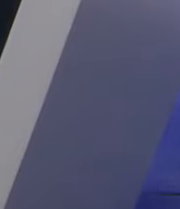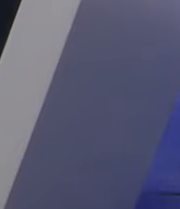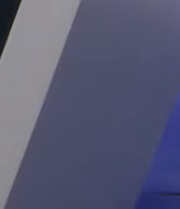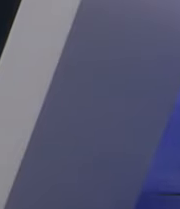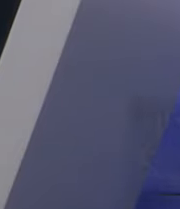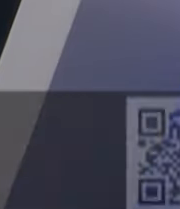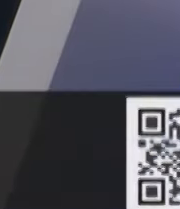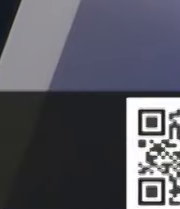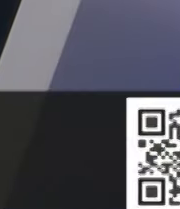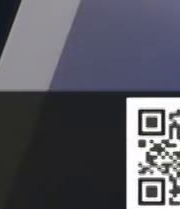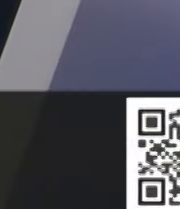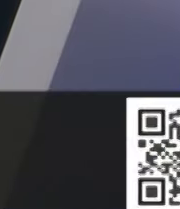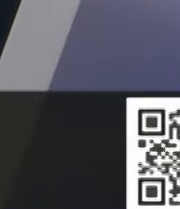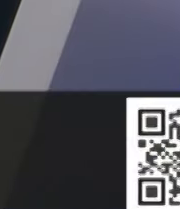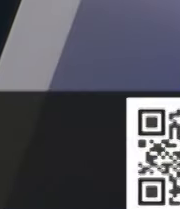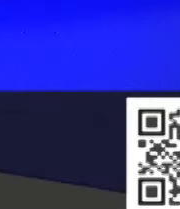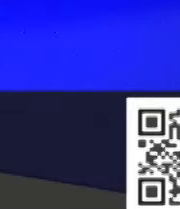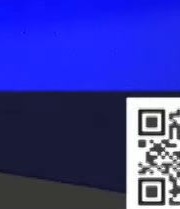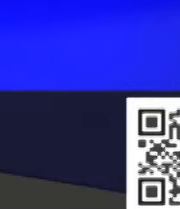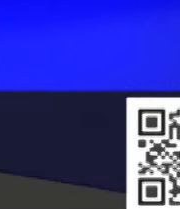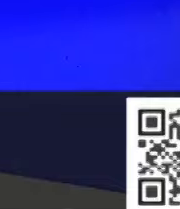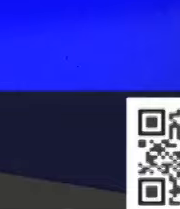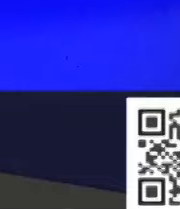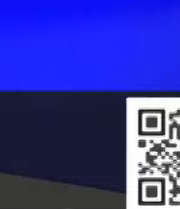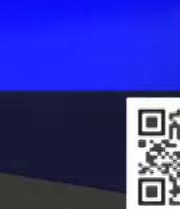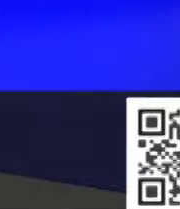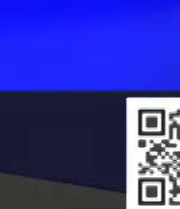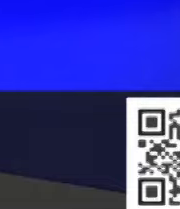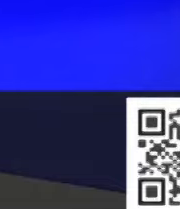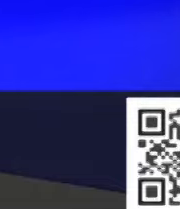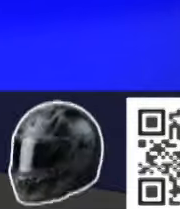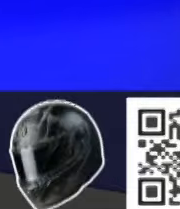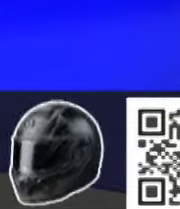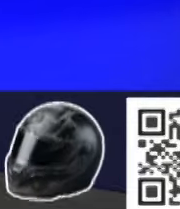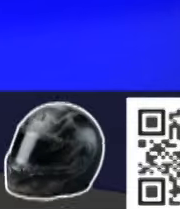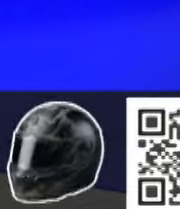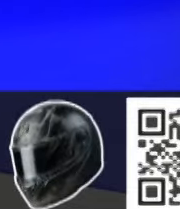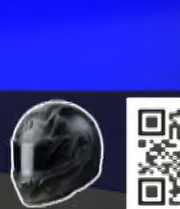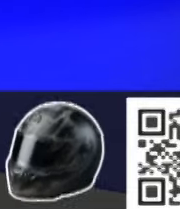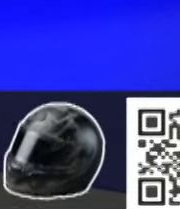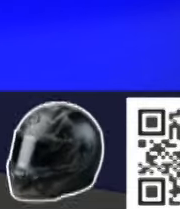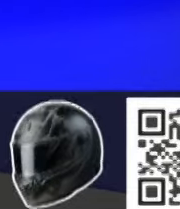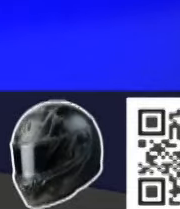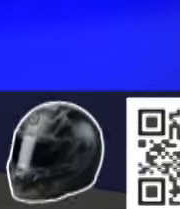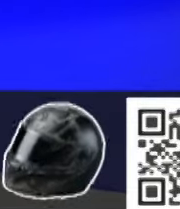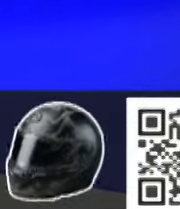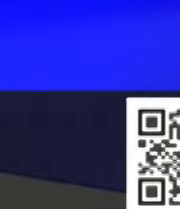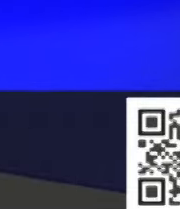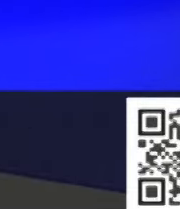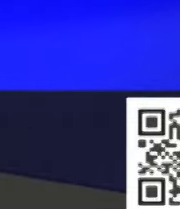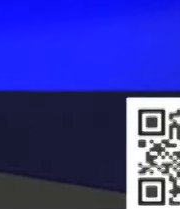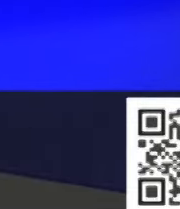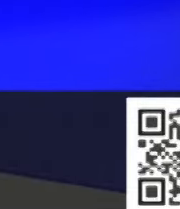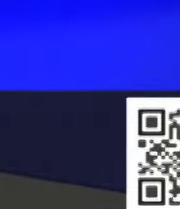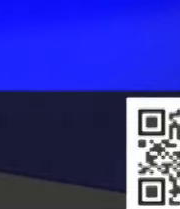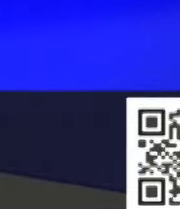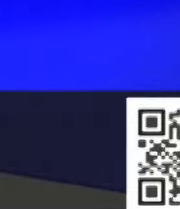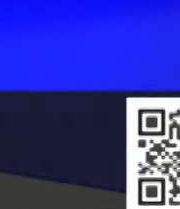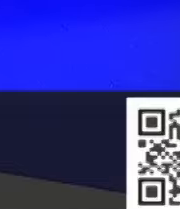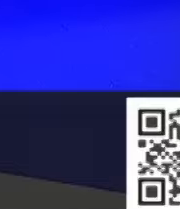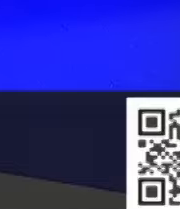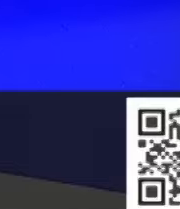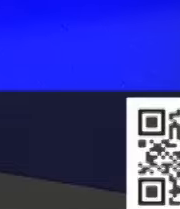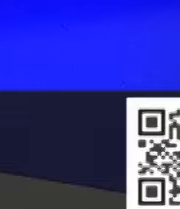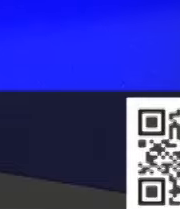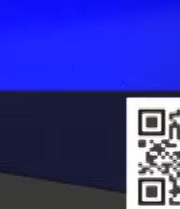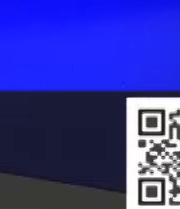una un recordatorio aá cambiamos el casco viejo por uno nuevo nada más vean el